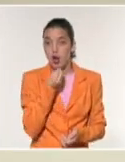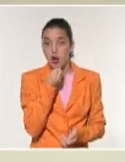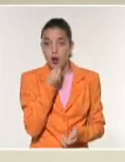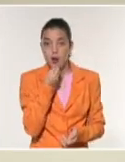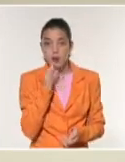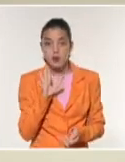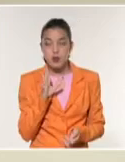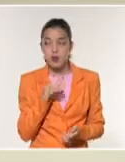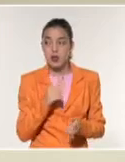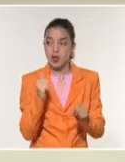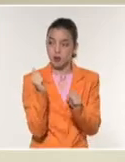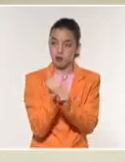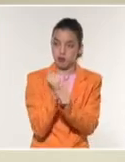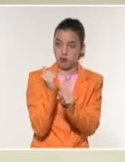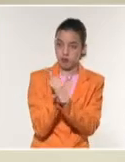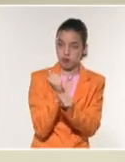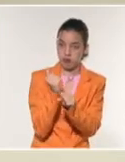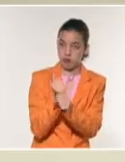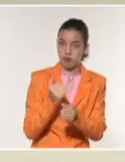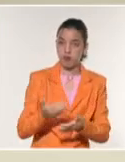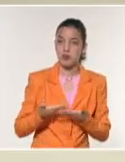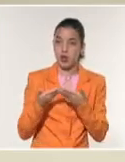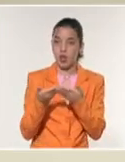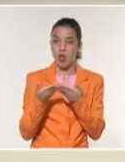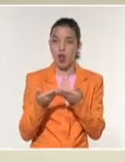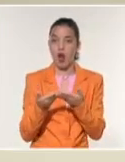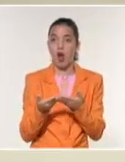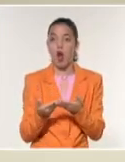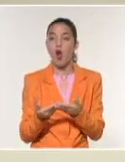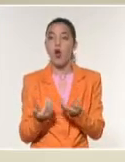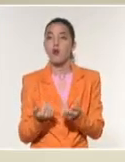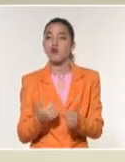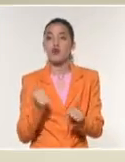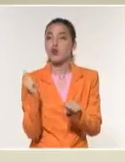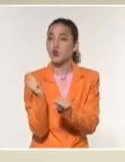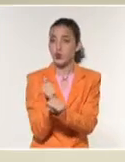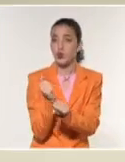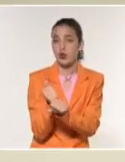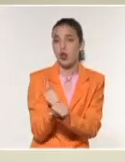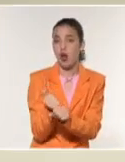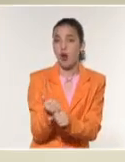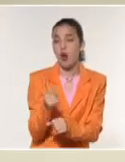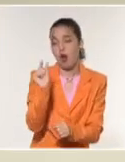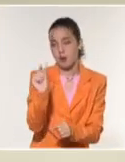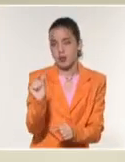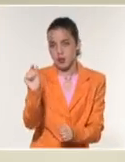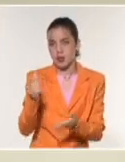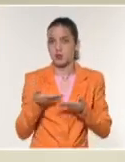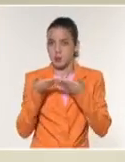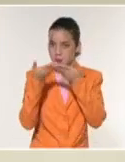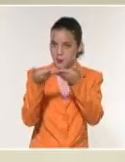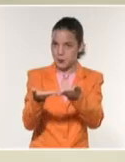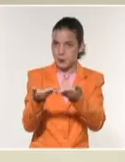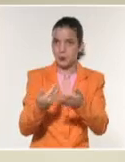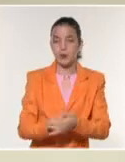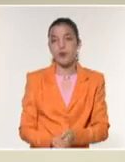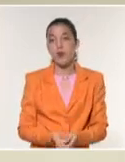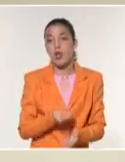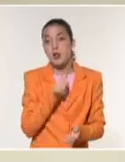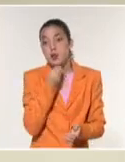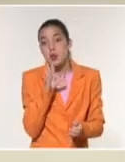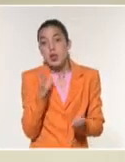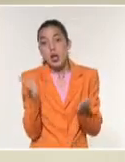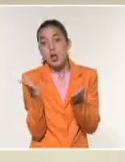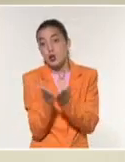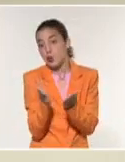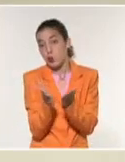elaborar y se le ofrece el empleo a los sancionados. O también la posibilidad de estudiar, porque nuestra ley